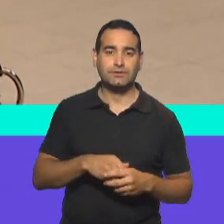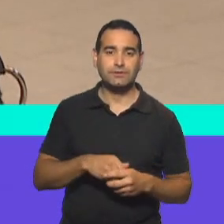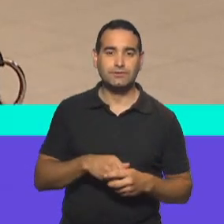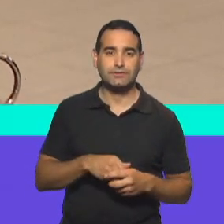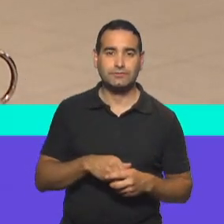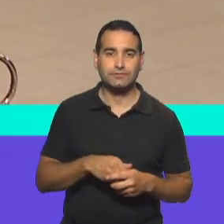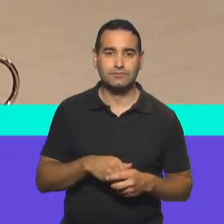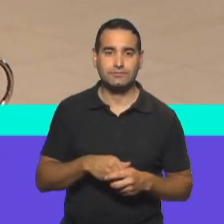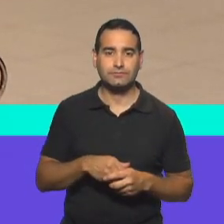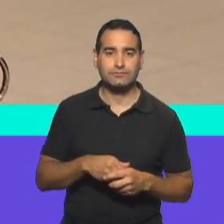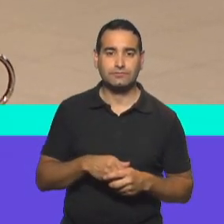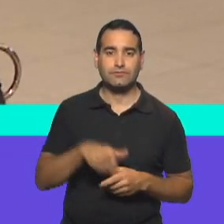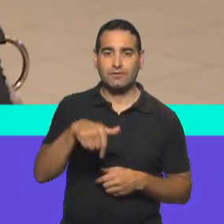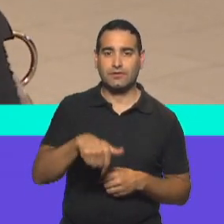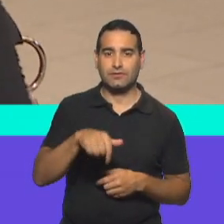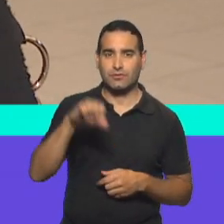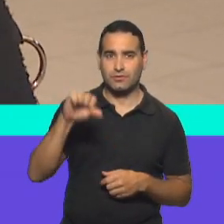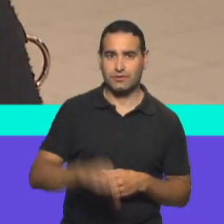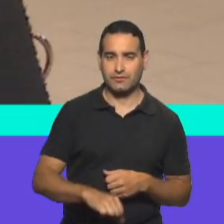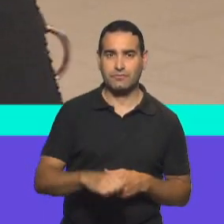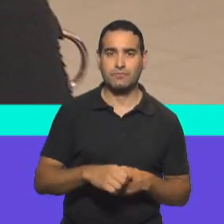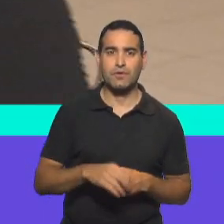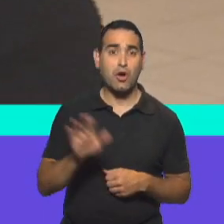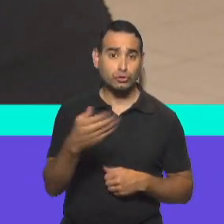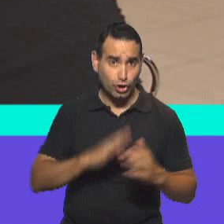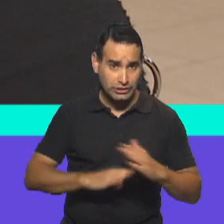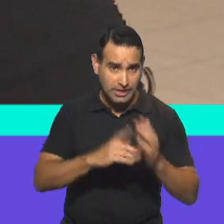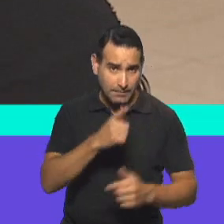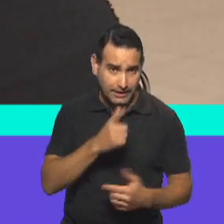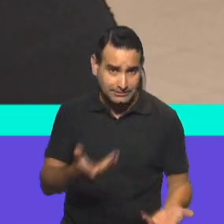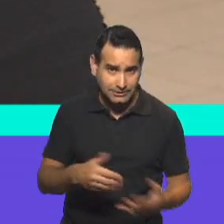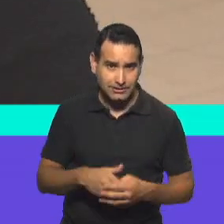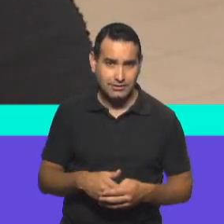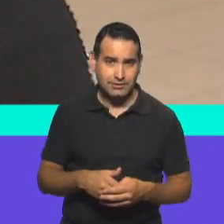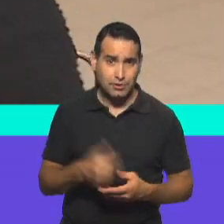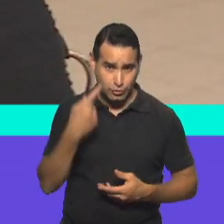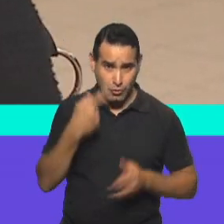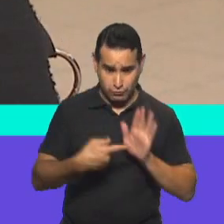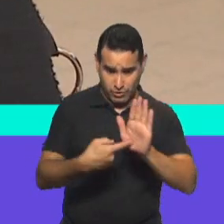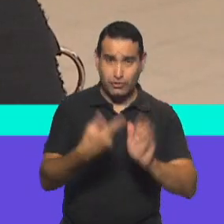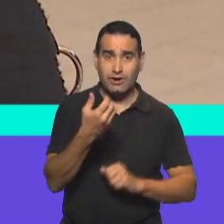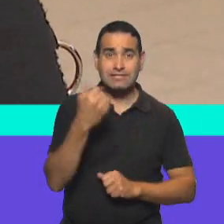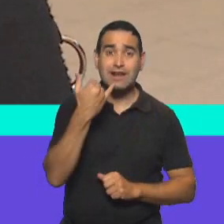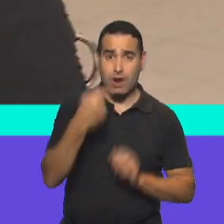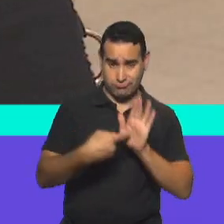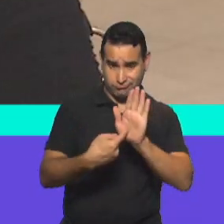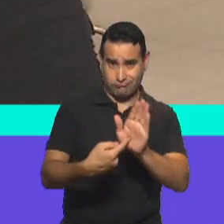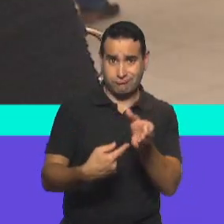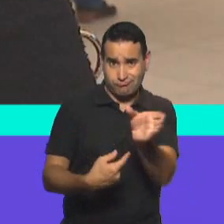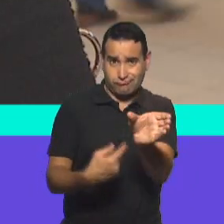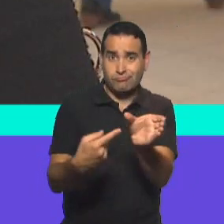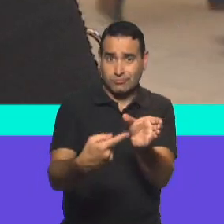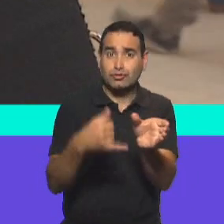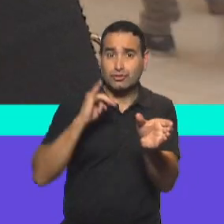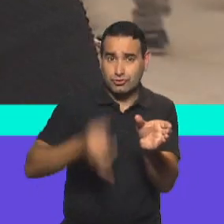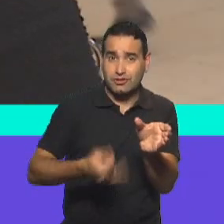desastre. Porque son todos esenciales. Yo te querés, te muestro en el celular, porque yo saco,